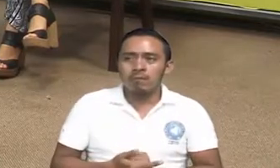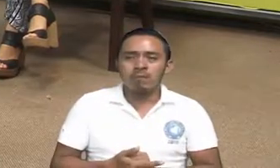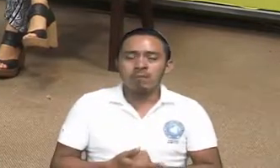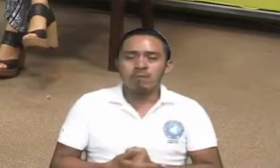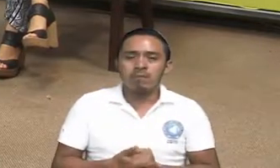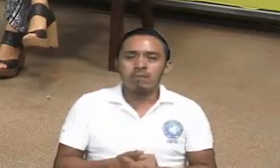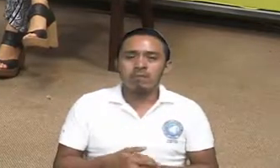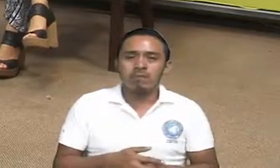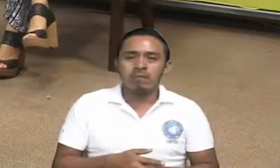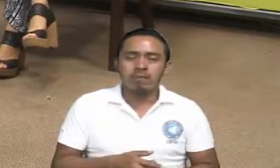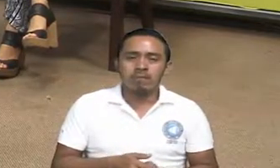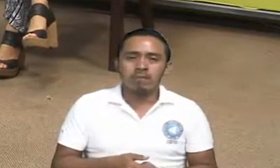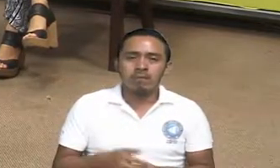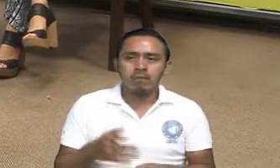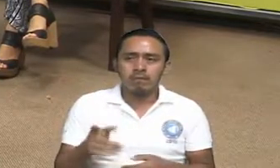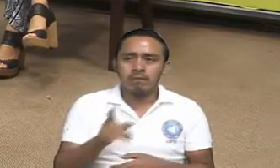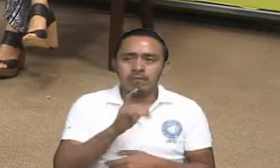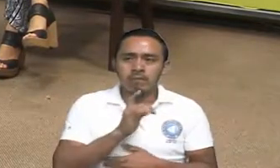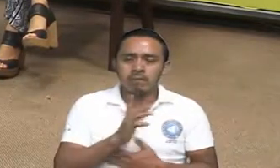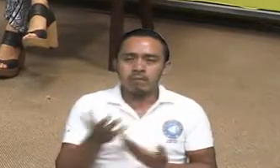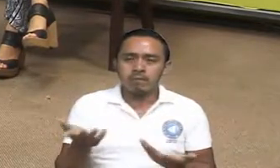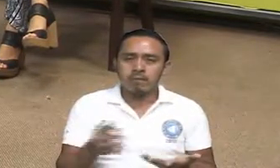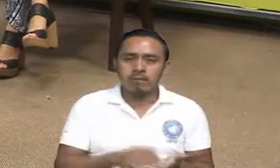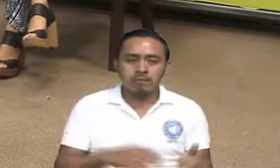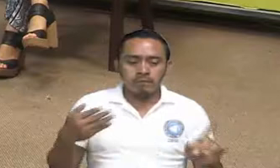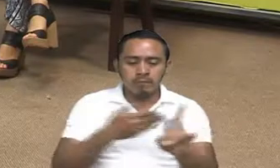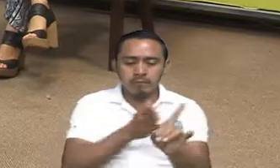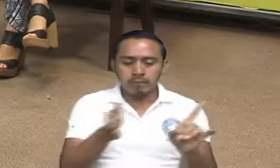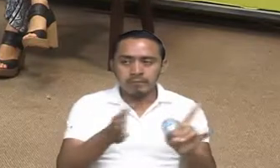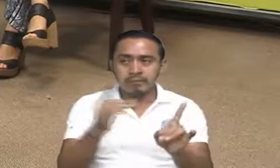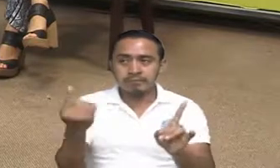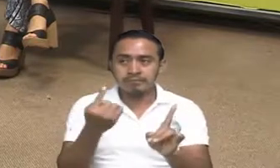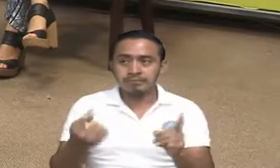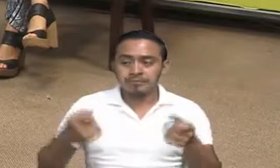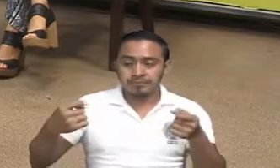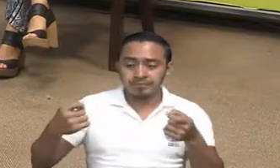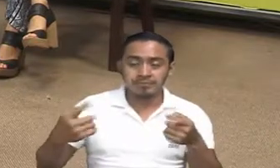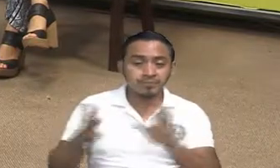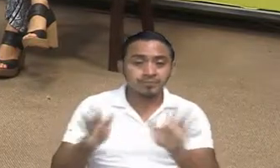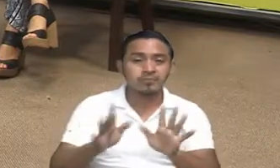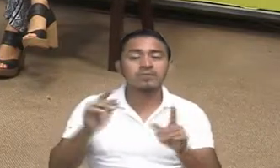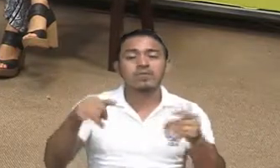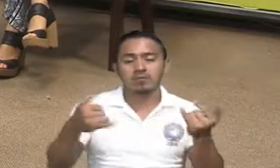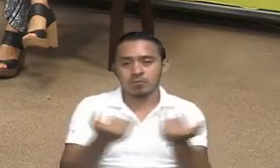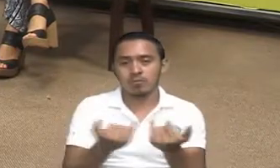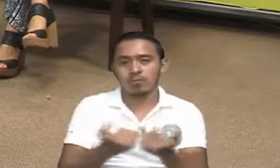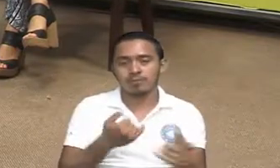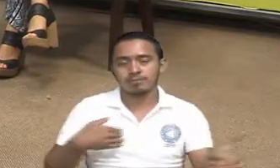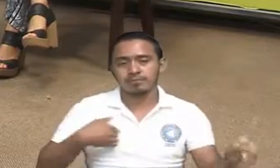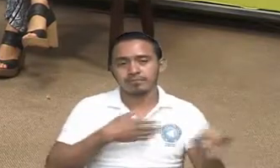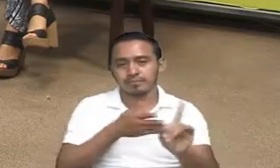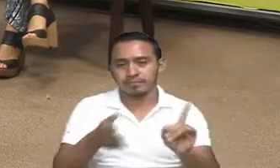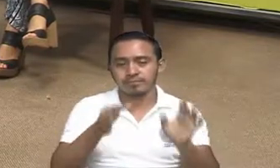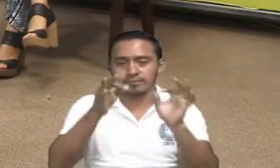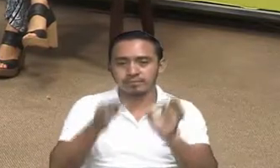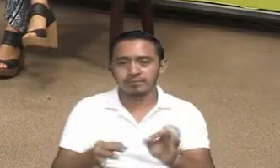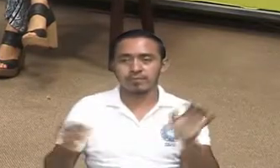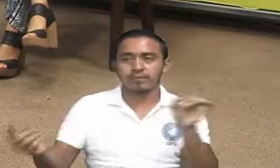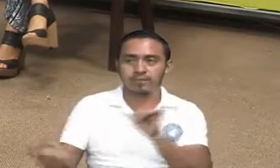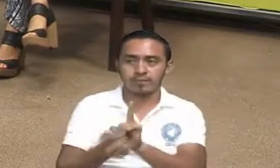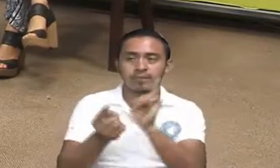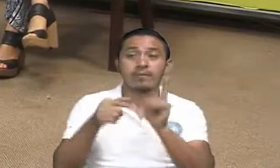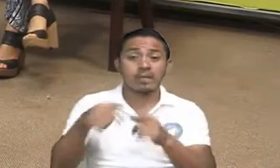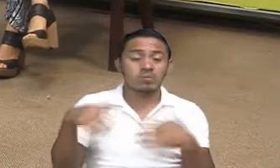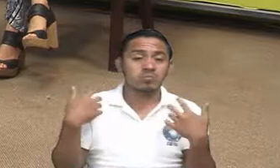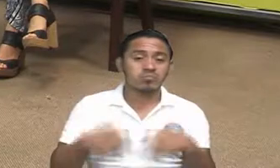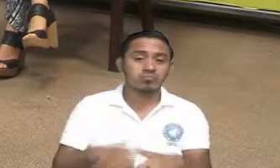acción. El celo, la infidelidad ya no es solo por redes sociales, sino ya es real. Ya se llega a la... Y es un problema muy